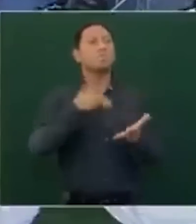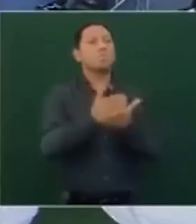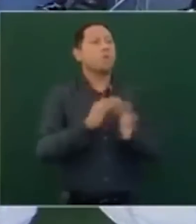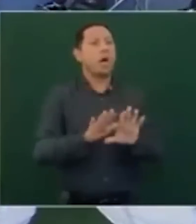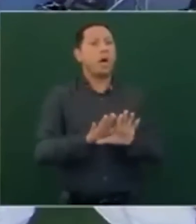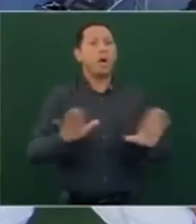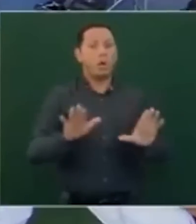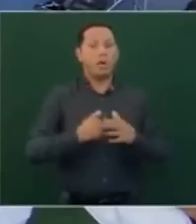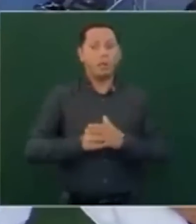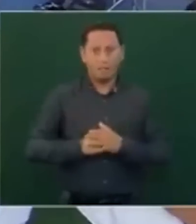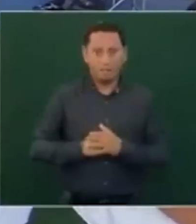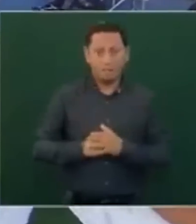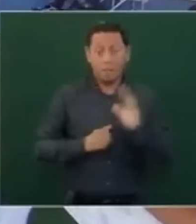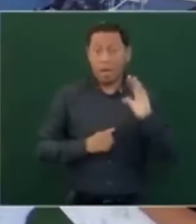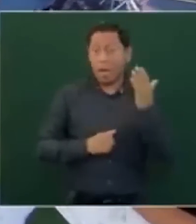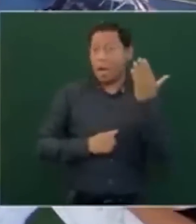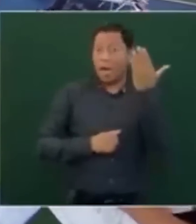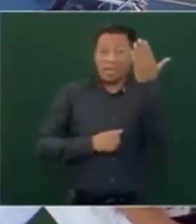Lo que había era